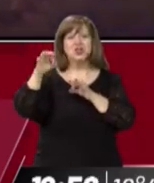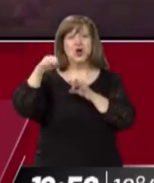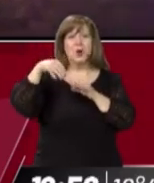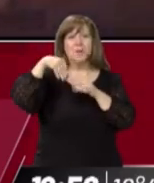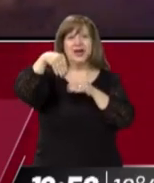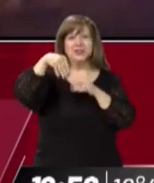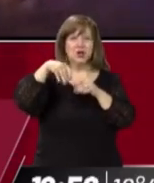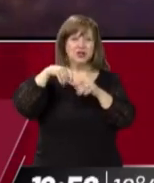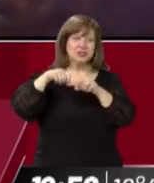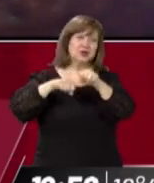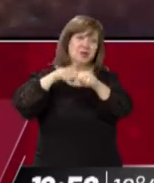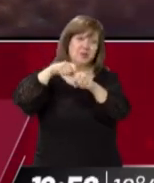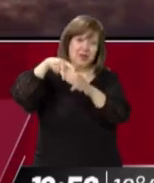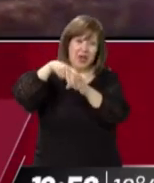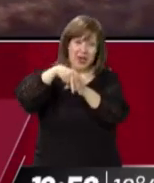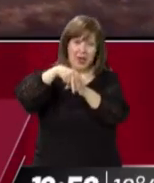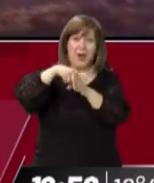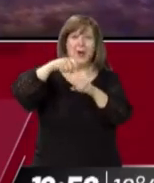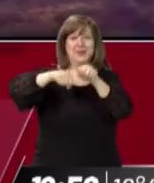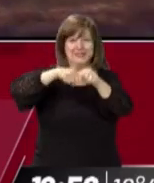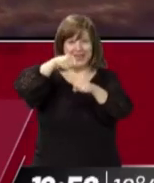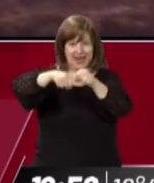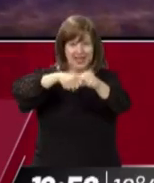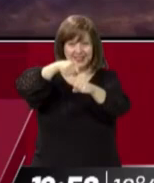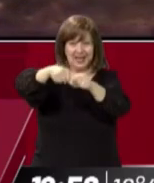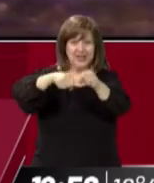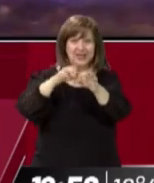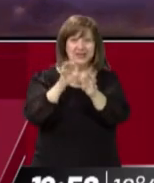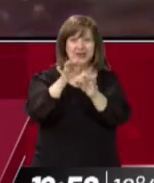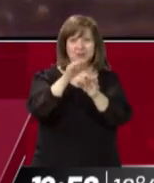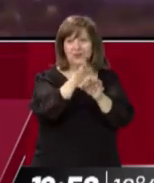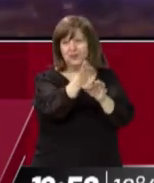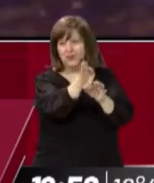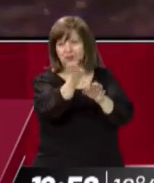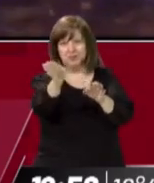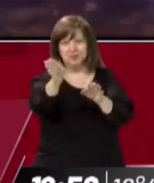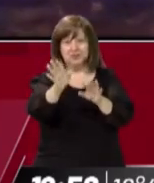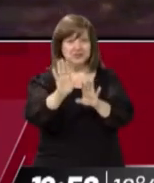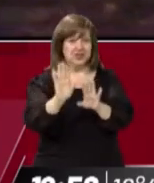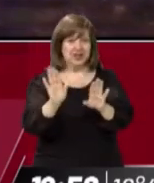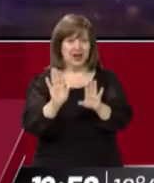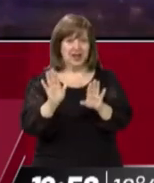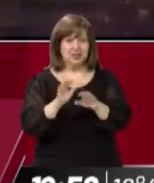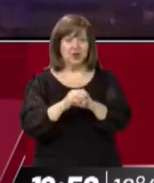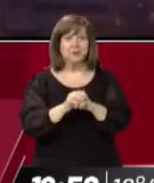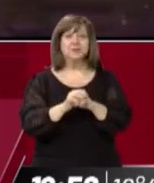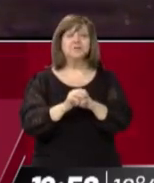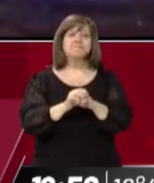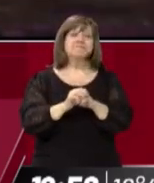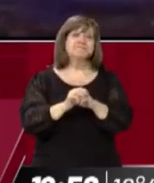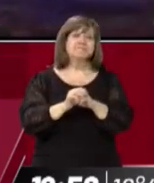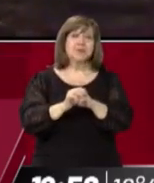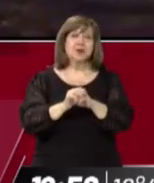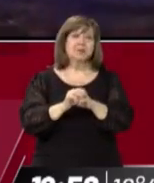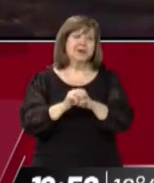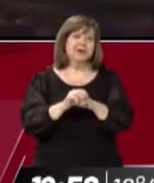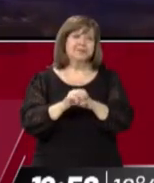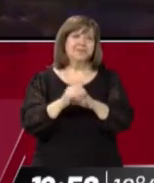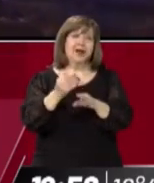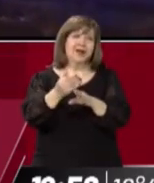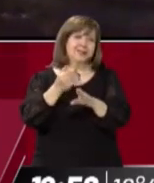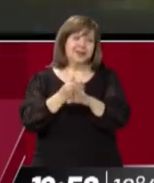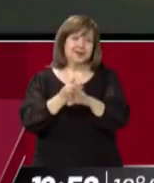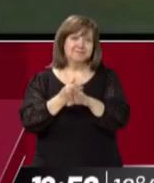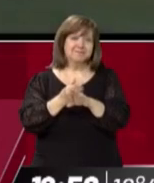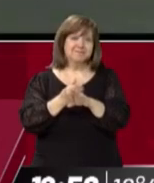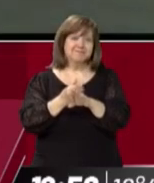donde primero, digamos, se interpretaba como que el hecho había sido en el acceso este, pero bueno, no fue allí, fue justamente aquí en